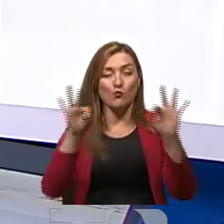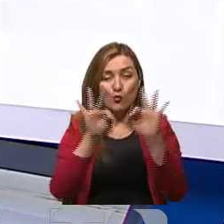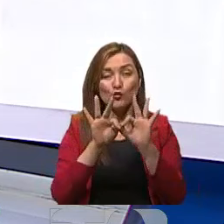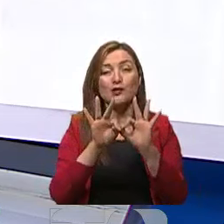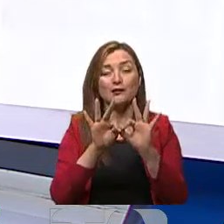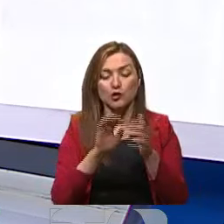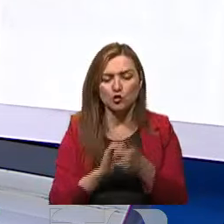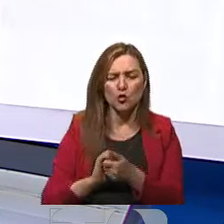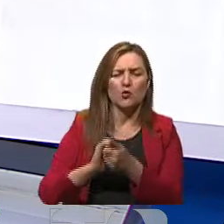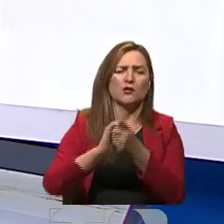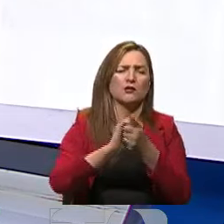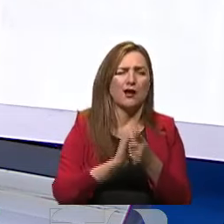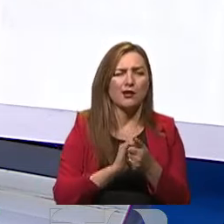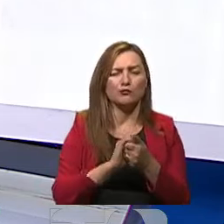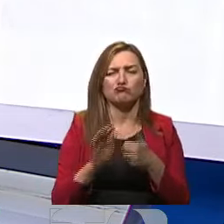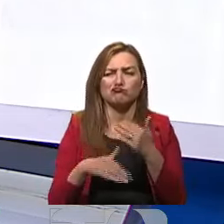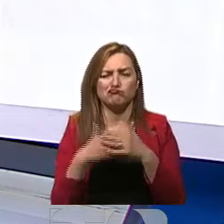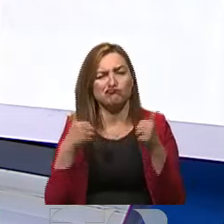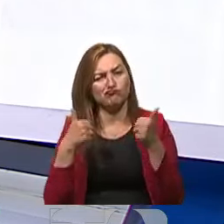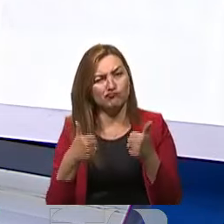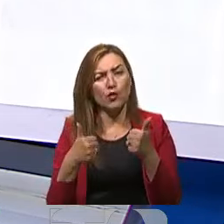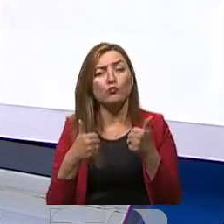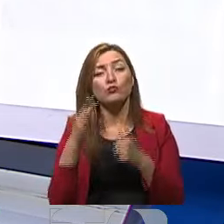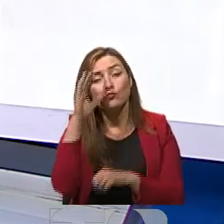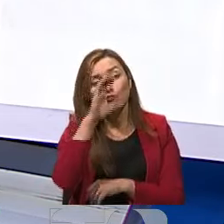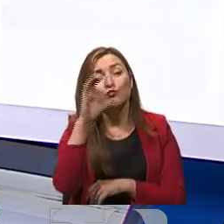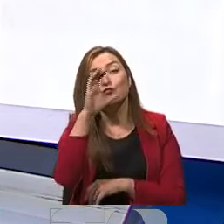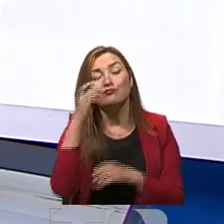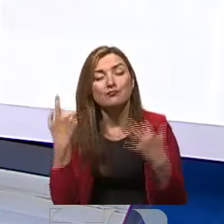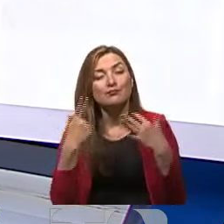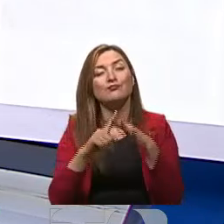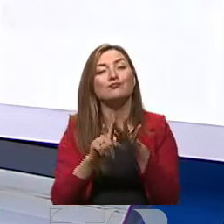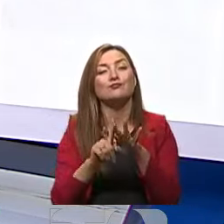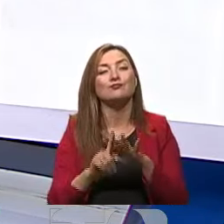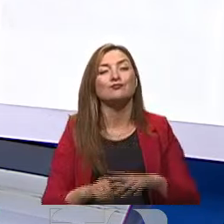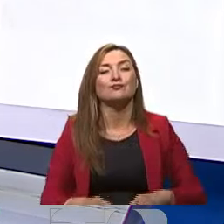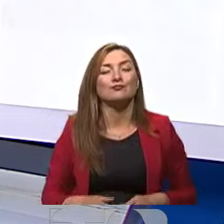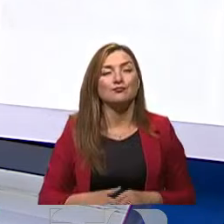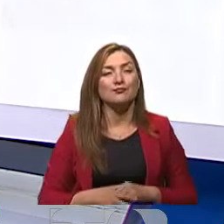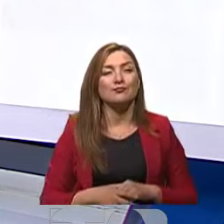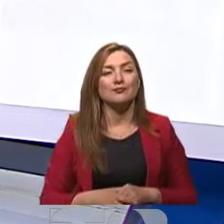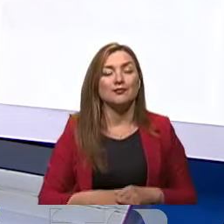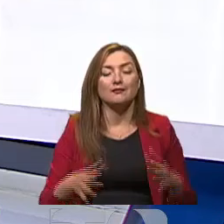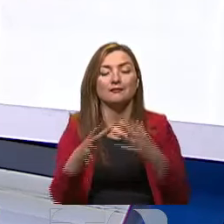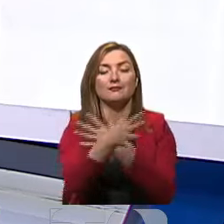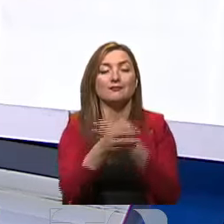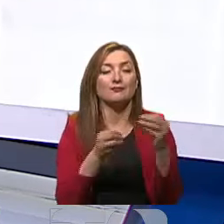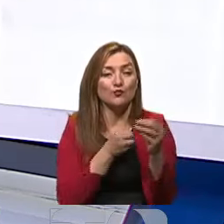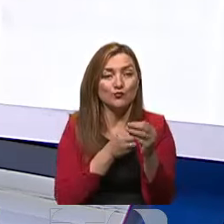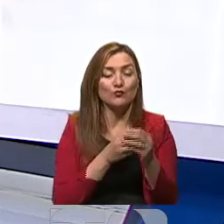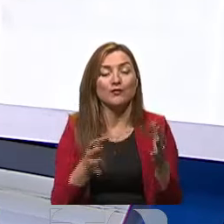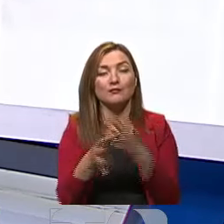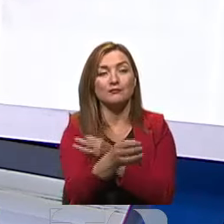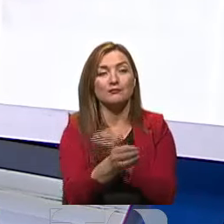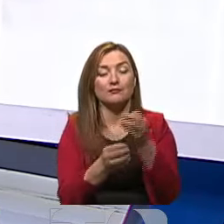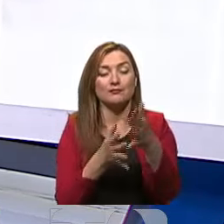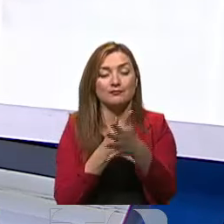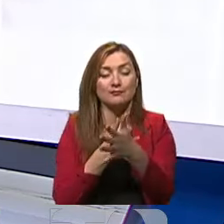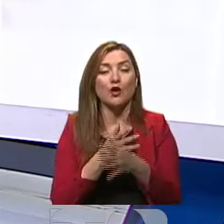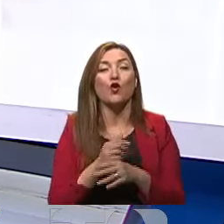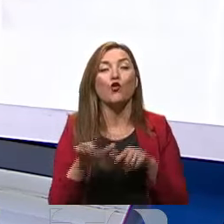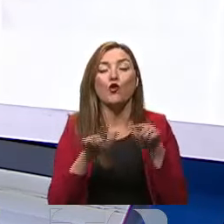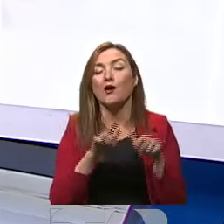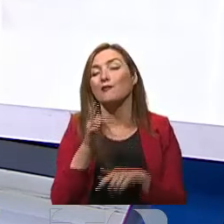allá de ser solidarios, más allá de ser buena onda, hay que buscar la inclusión. Claro que sí, y la empatía, ¿no? Y nos vamos a mi